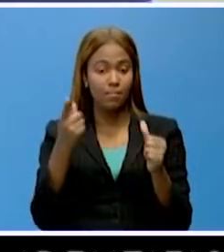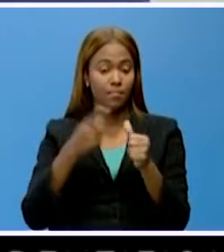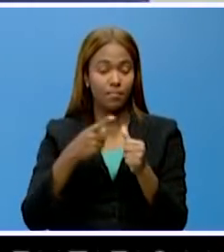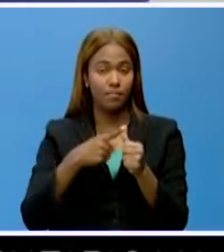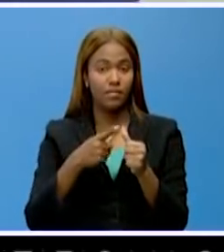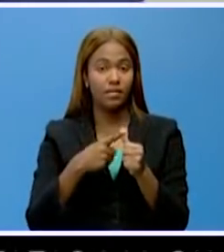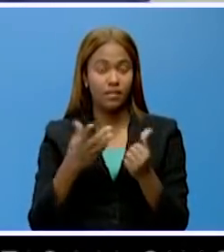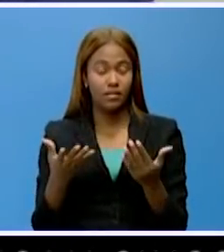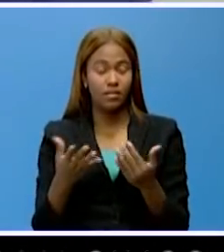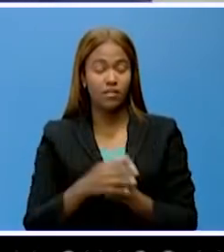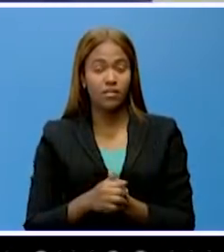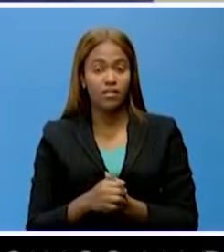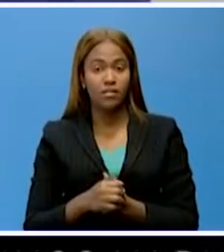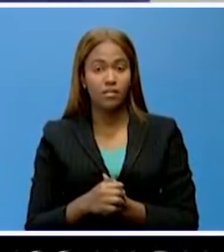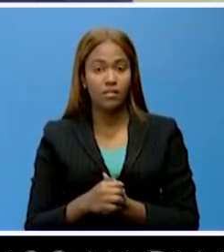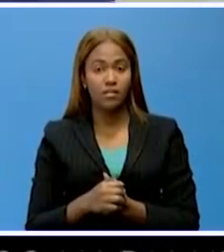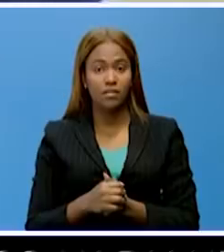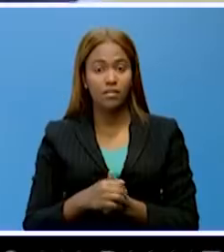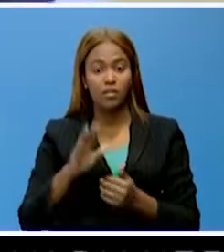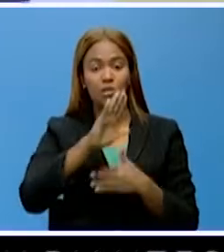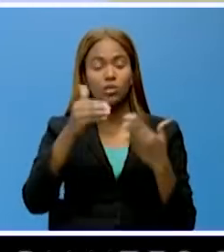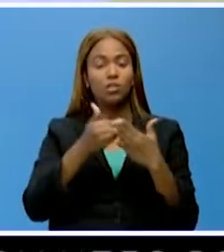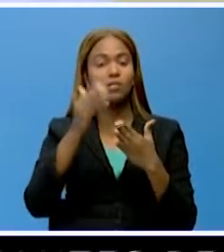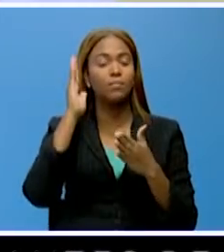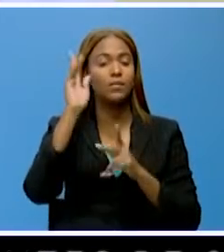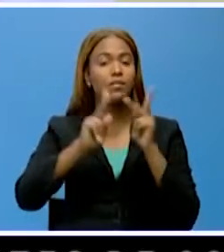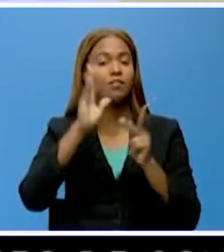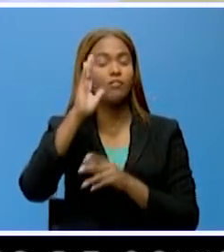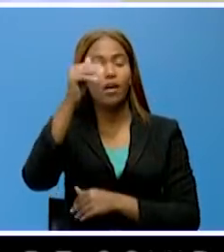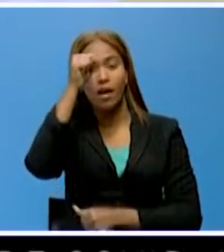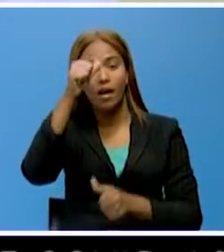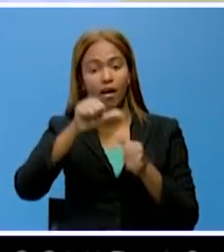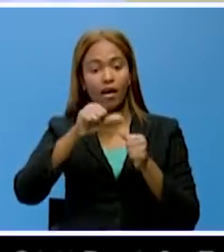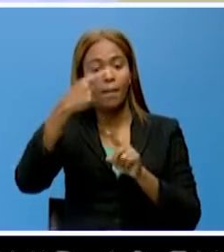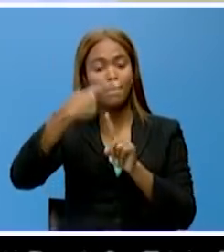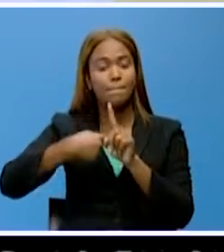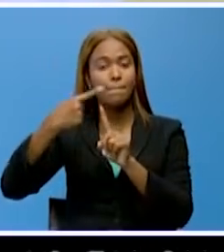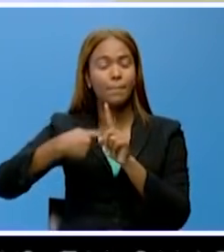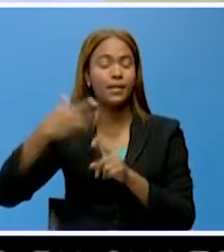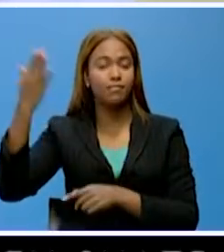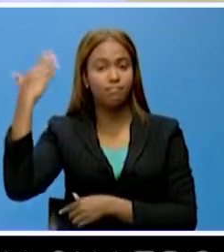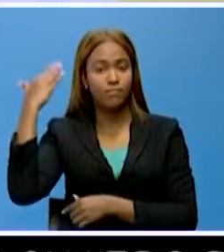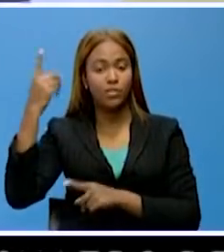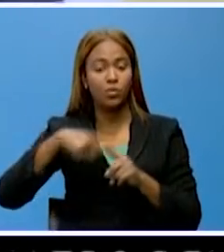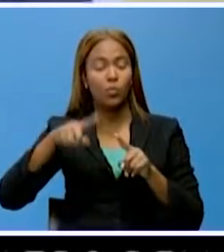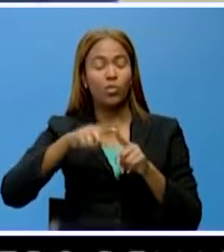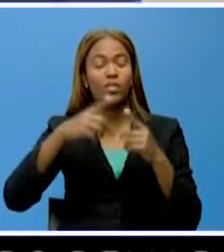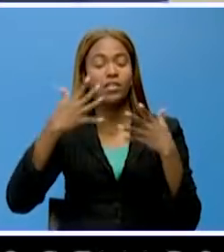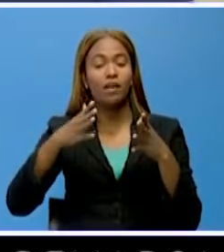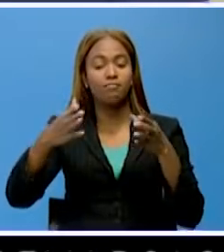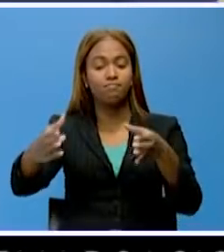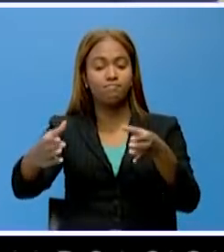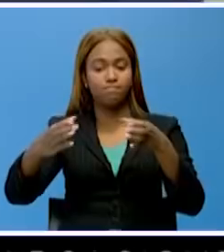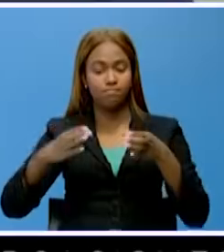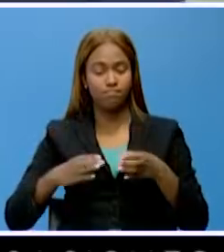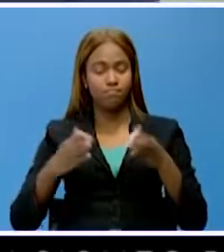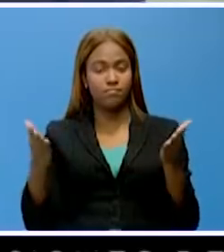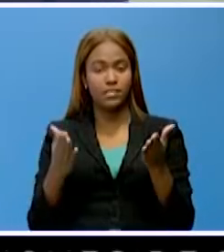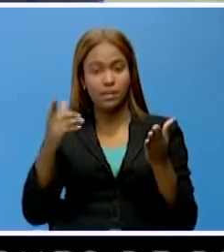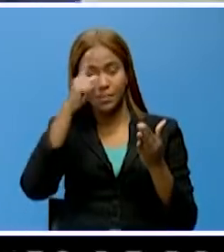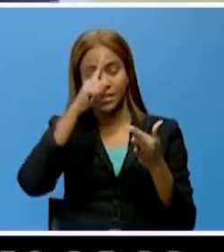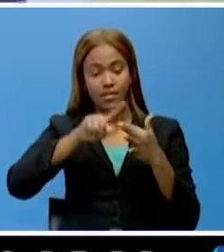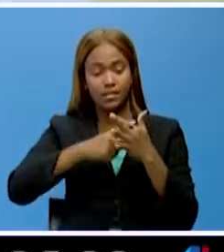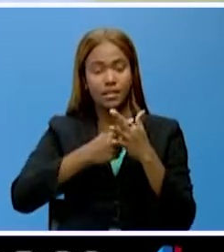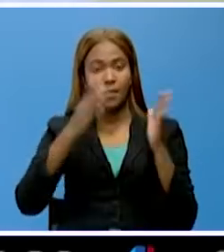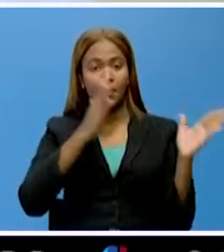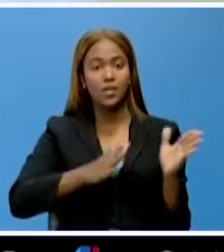la primera prueba, porque como recordarán, hace unos meses, cuando fueron convocados para el inicio